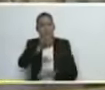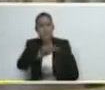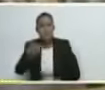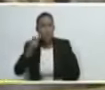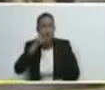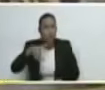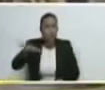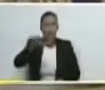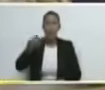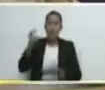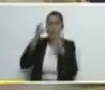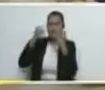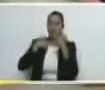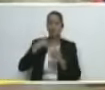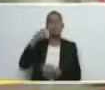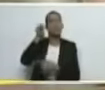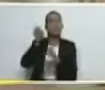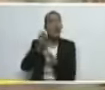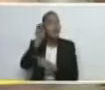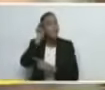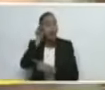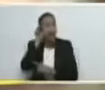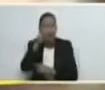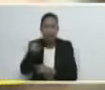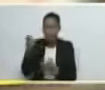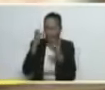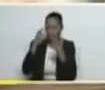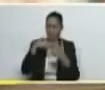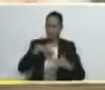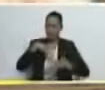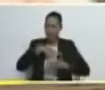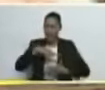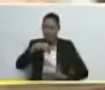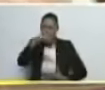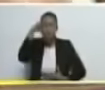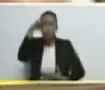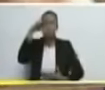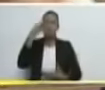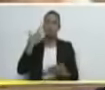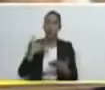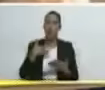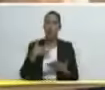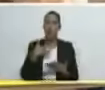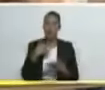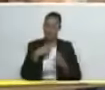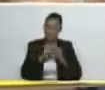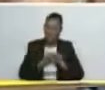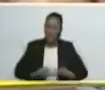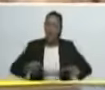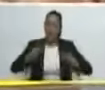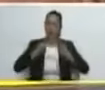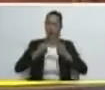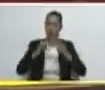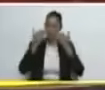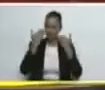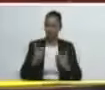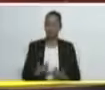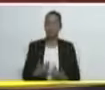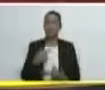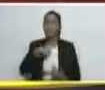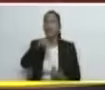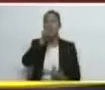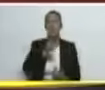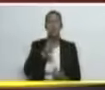guía espiritual, mi apoyo físico y moral y mi única razón de existencia desde que a